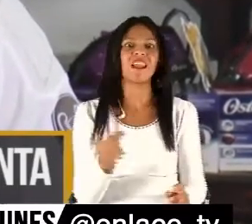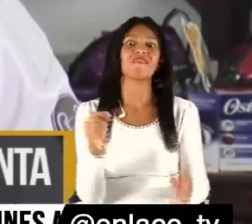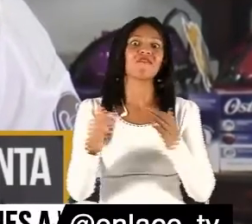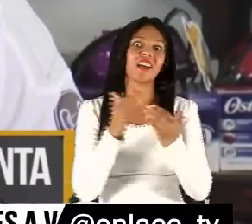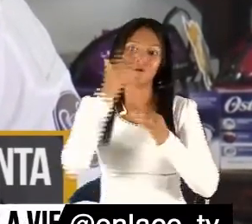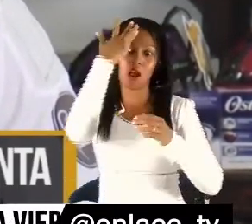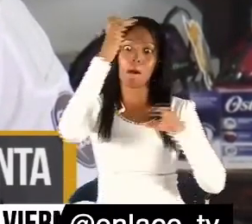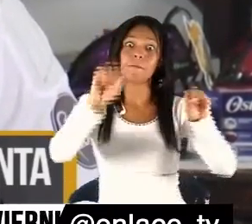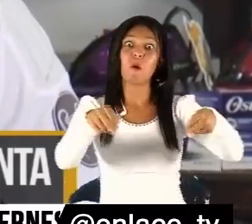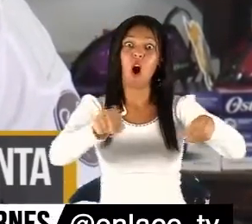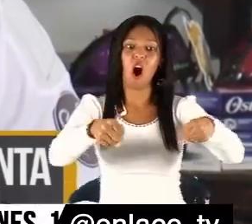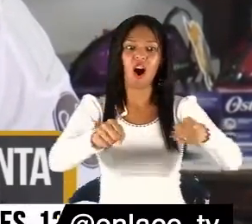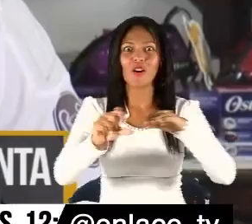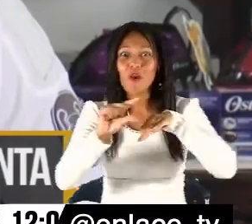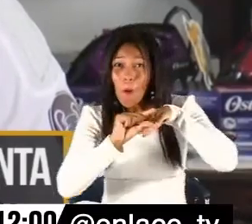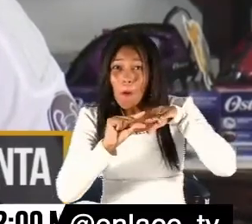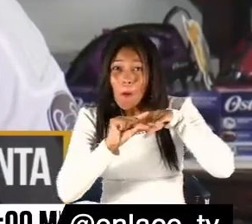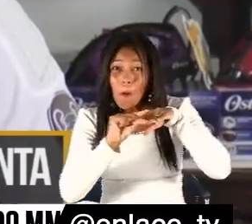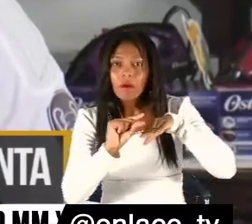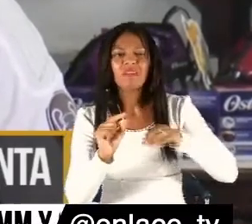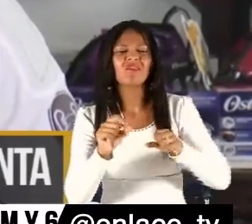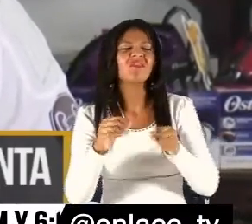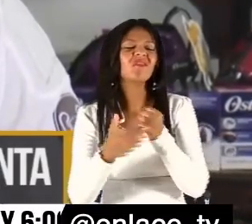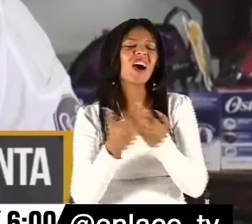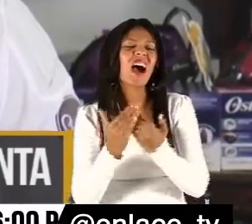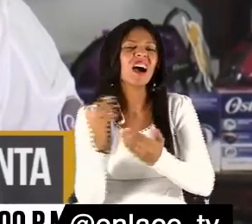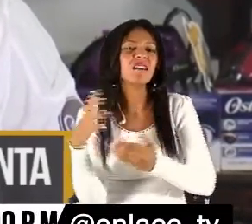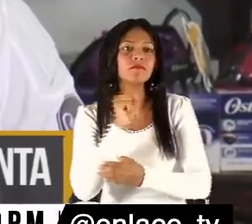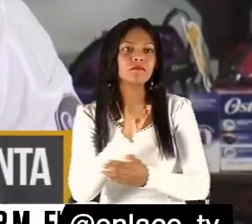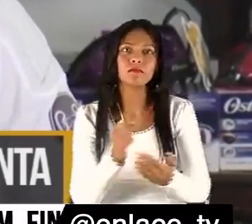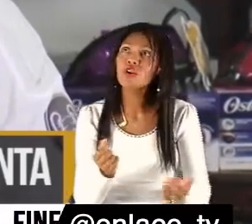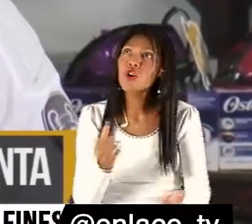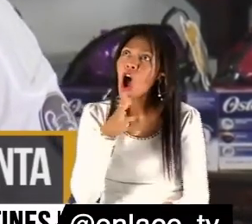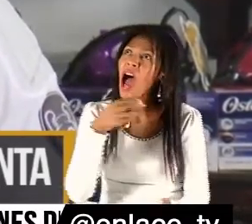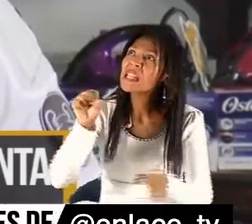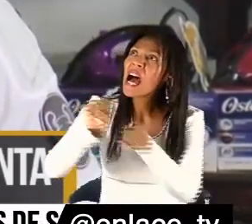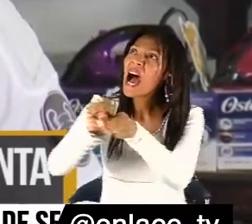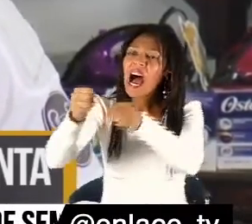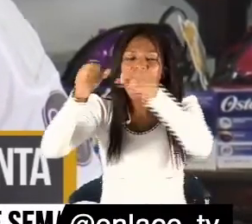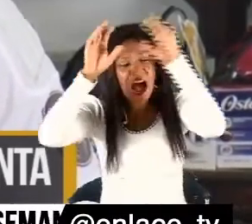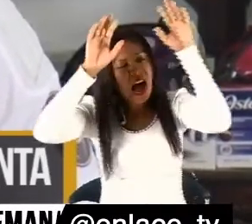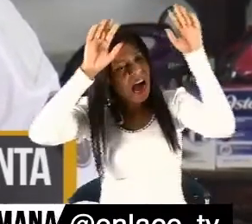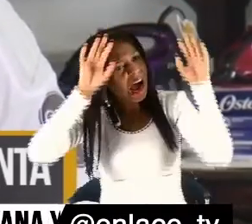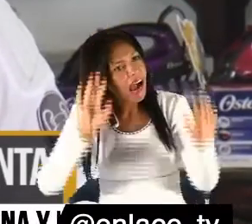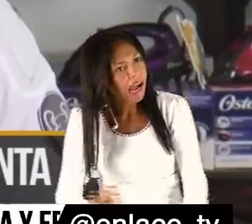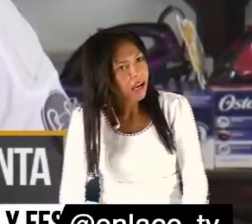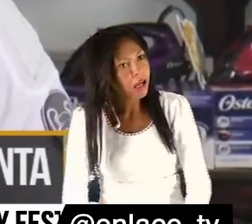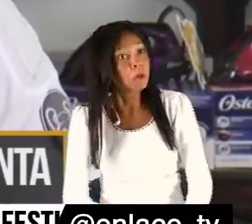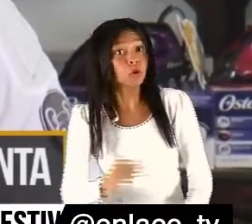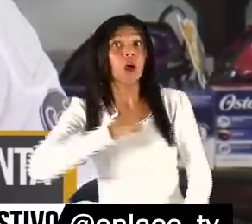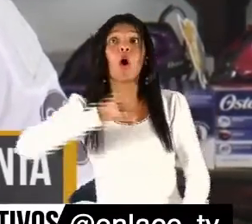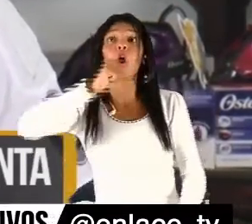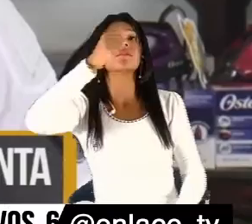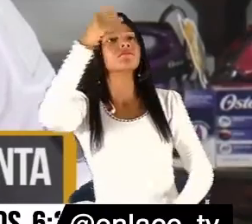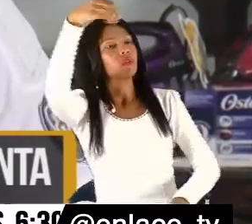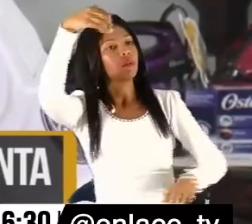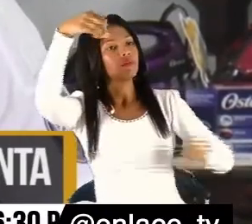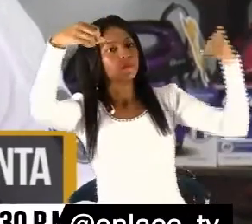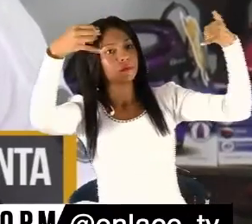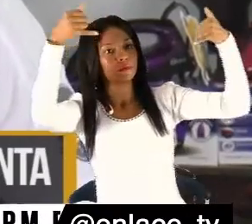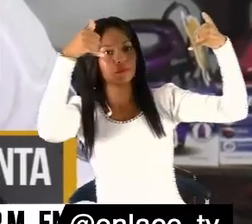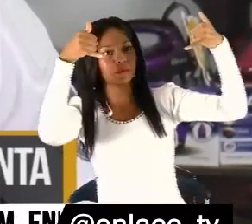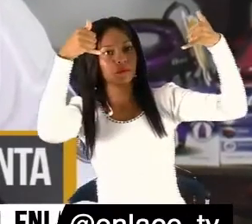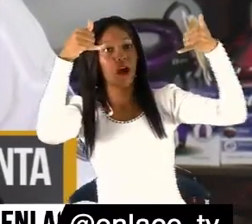motocicleta. Sin embargo, me dicen que no funcionaba, pero hay otras cámaras las cuales nos pueden dar indicios sobre la placa de la motocicleta, ya que el rostro de la persona